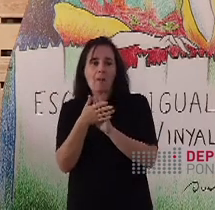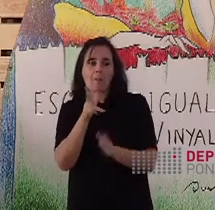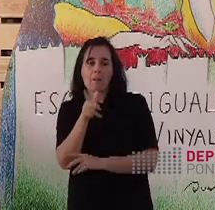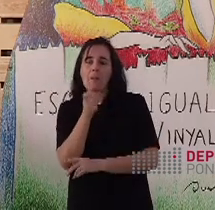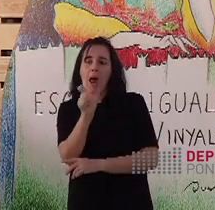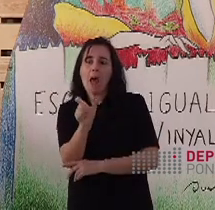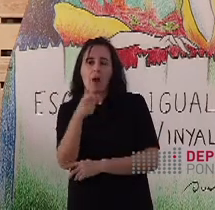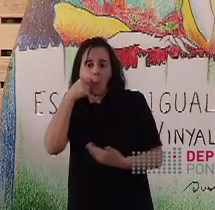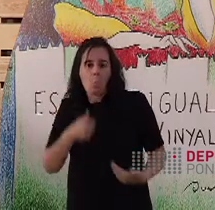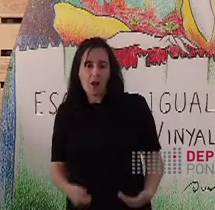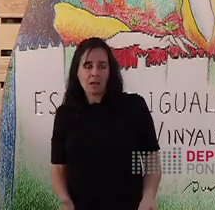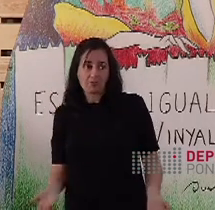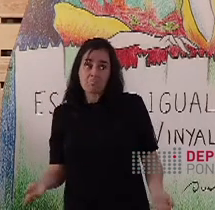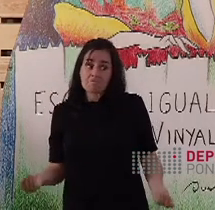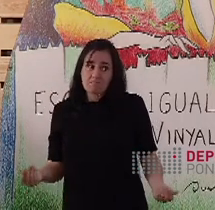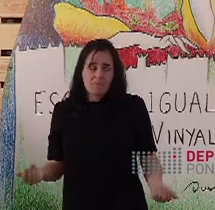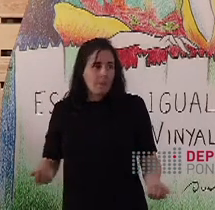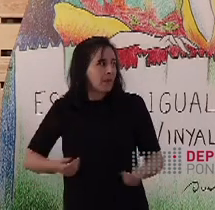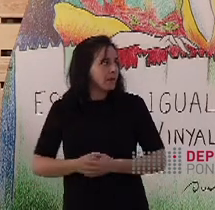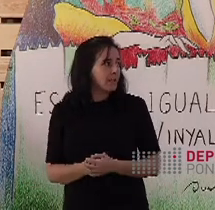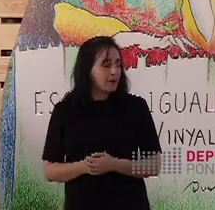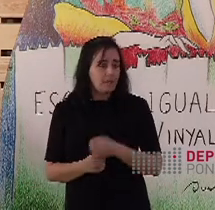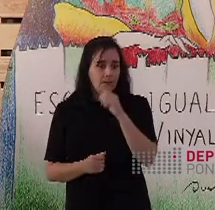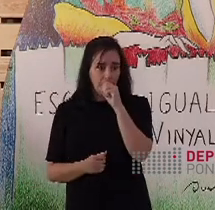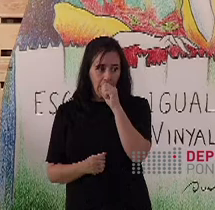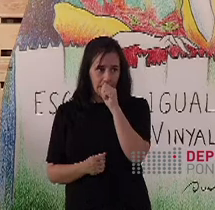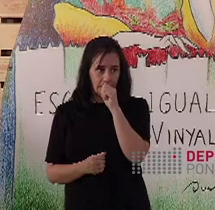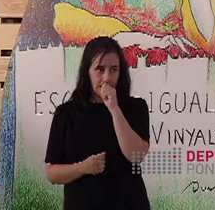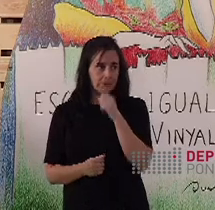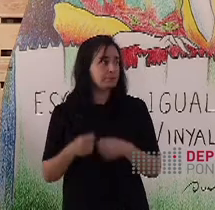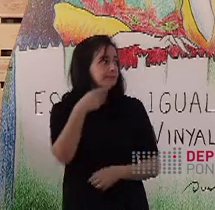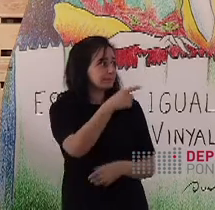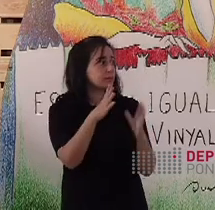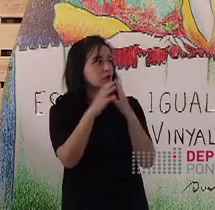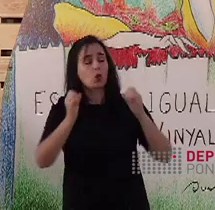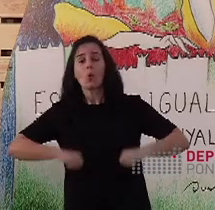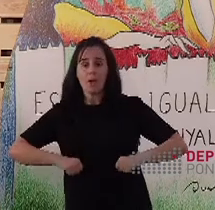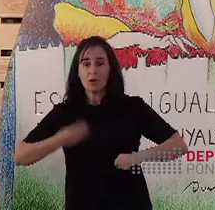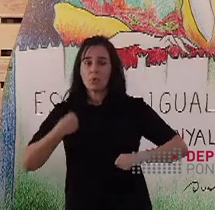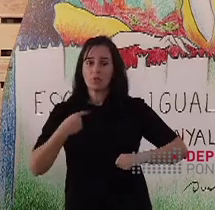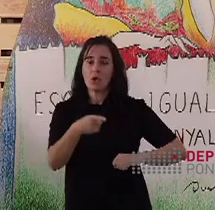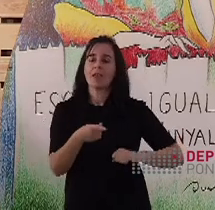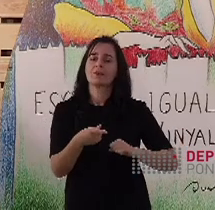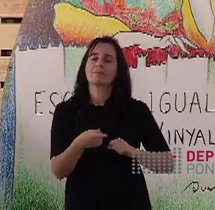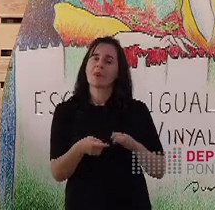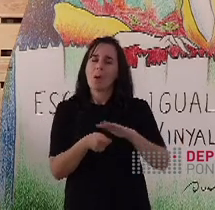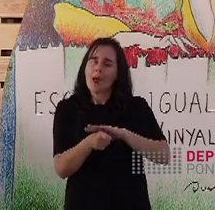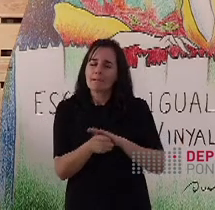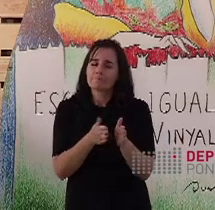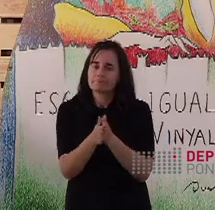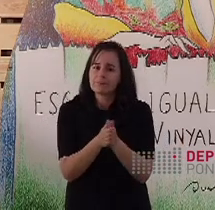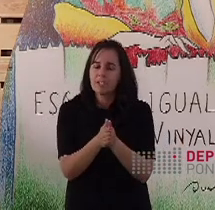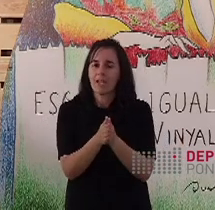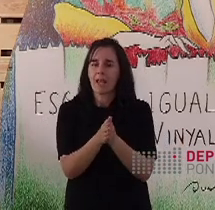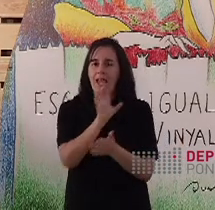non? E aí, no convenio, se instaba aos estados de falar sobre todo, a pesar de que